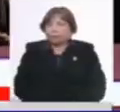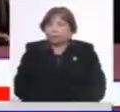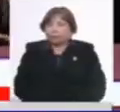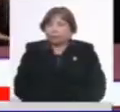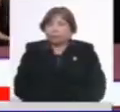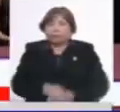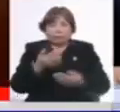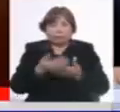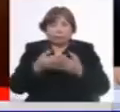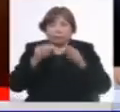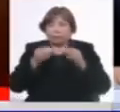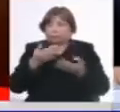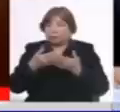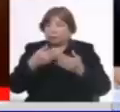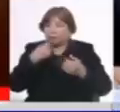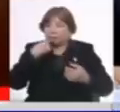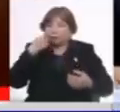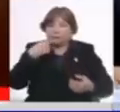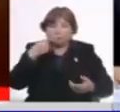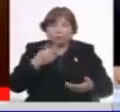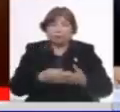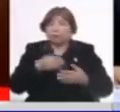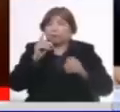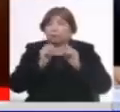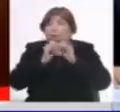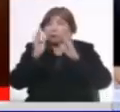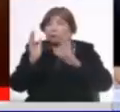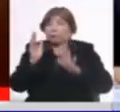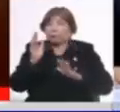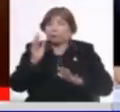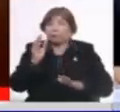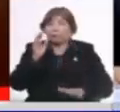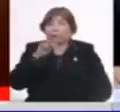En principio quiero manifestar que el día martes